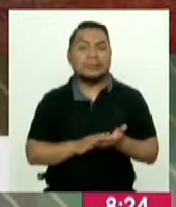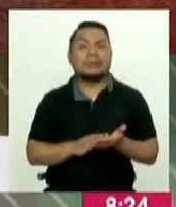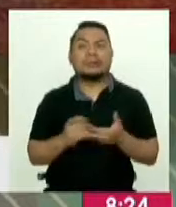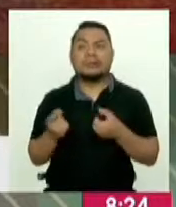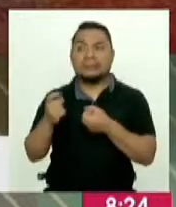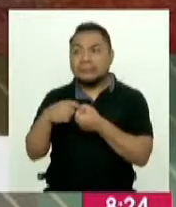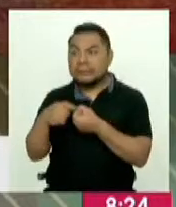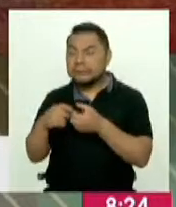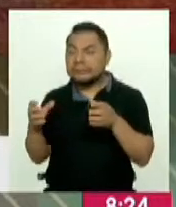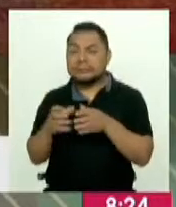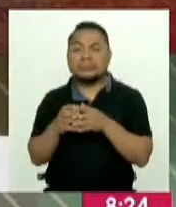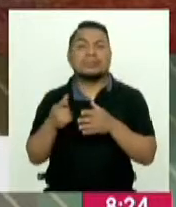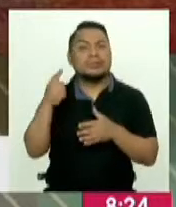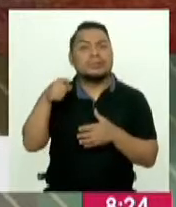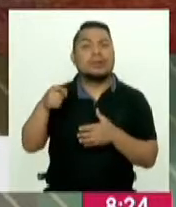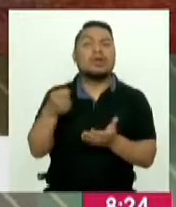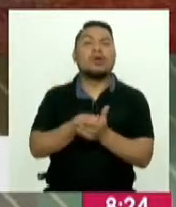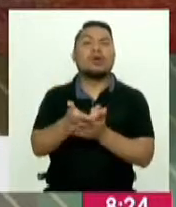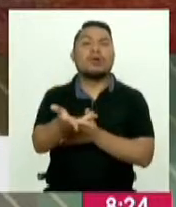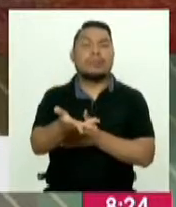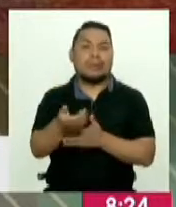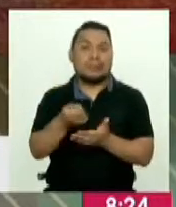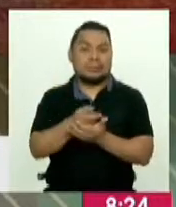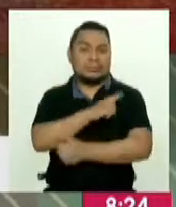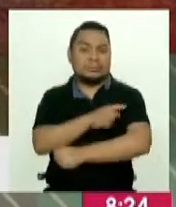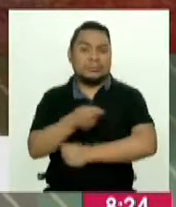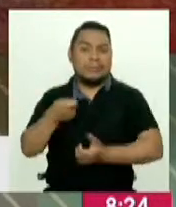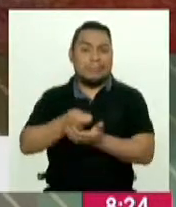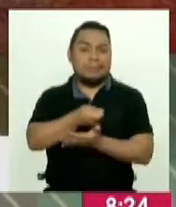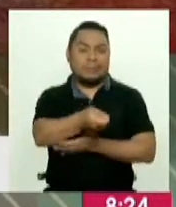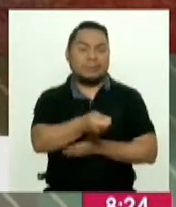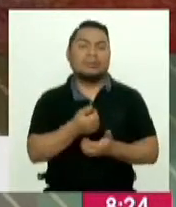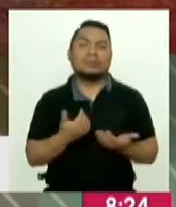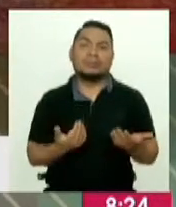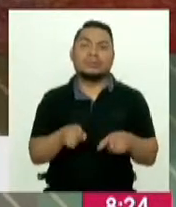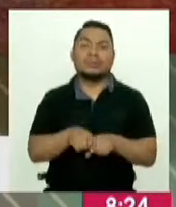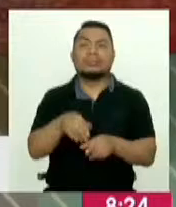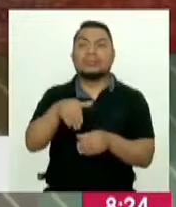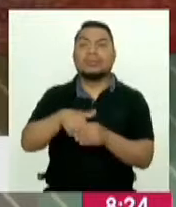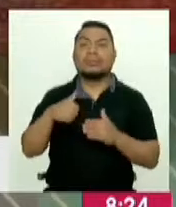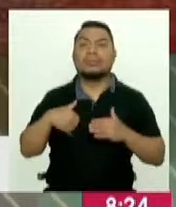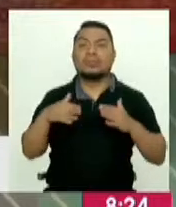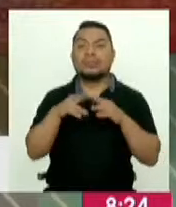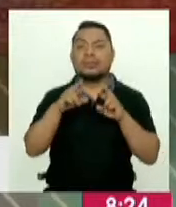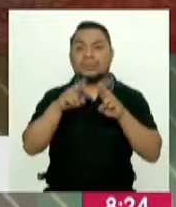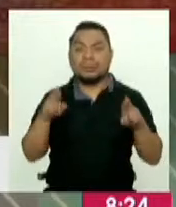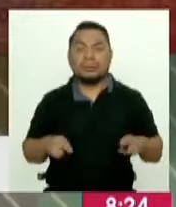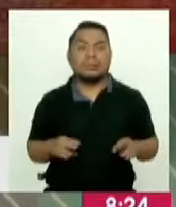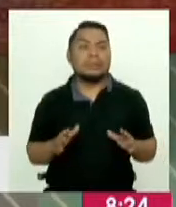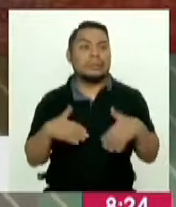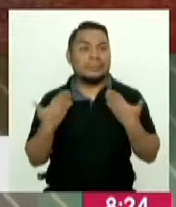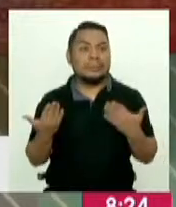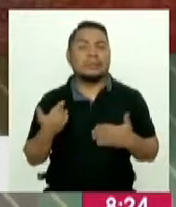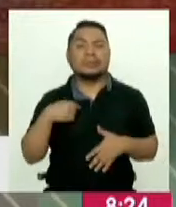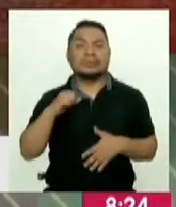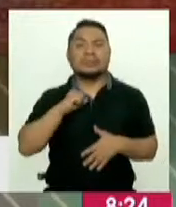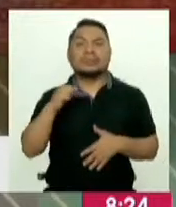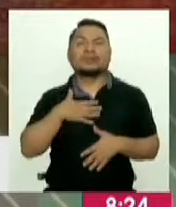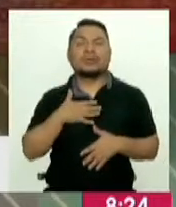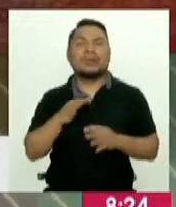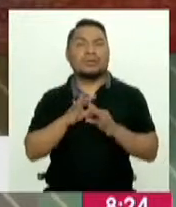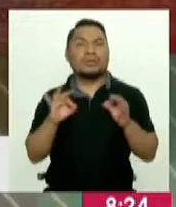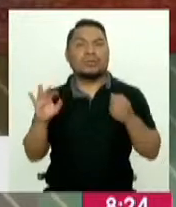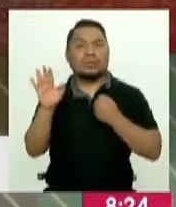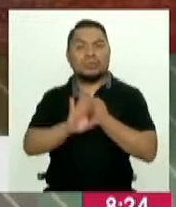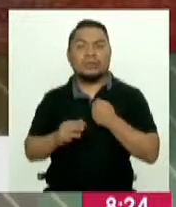es comprar poder en un escenario como la elección municipal y regional para ganar impunidad, para